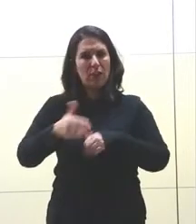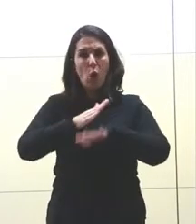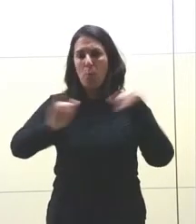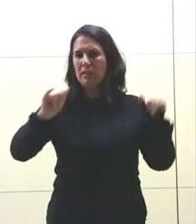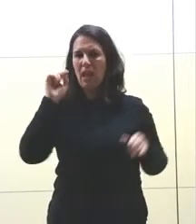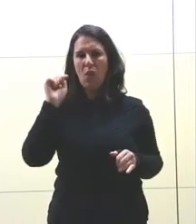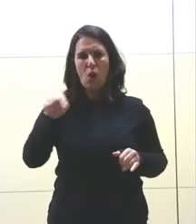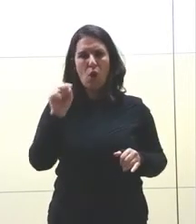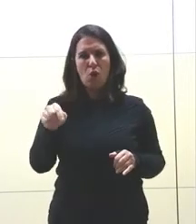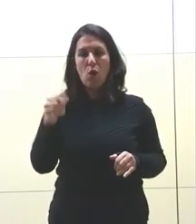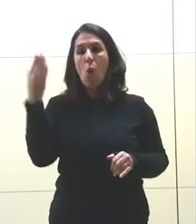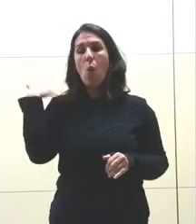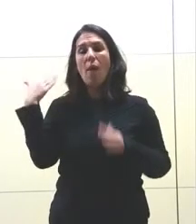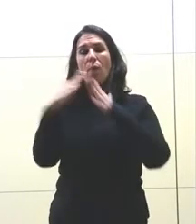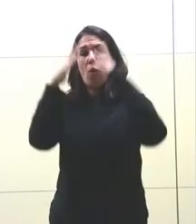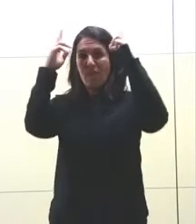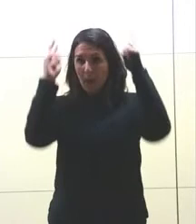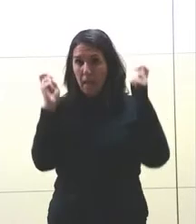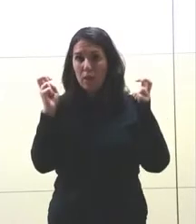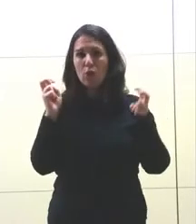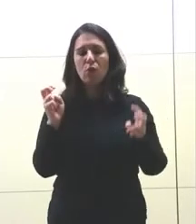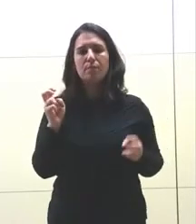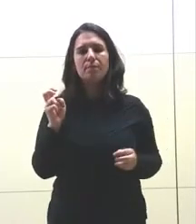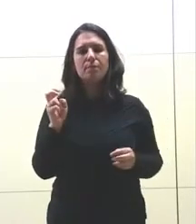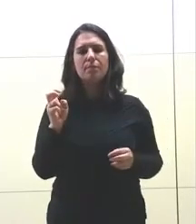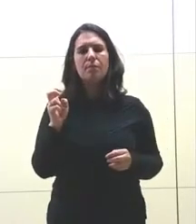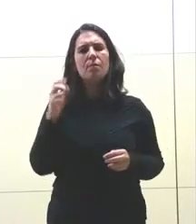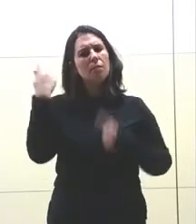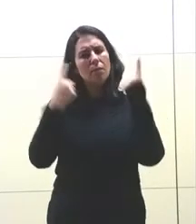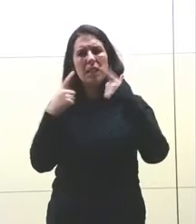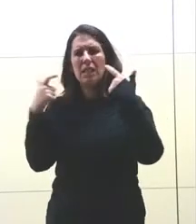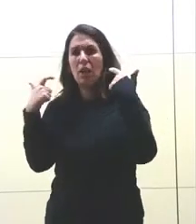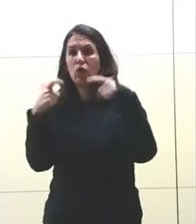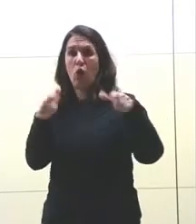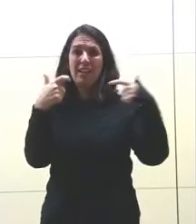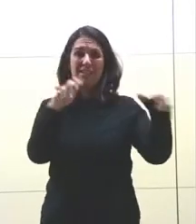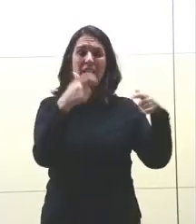Cuando se produjo el confinamiento, hubo sectores que